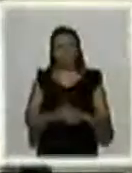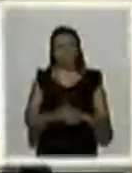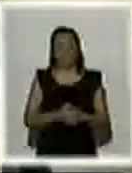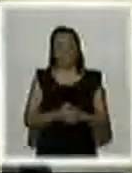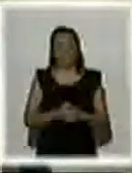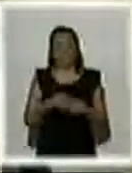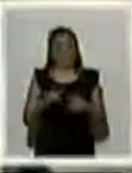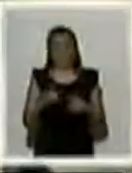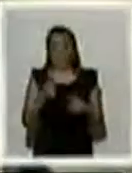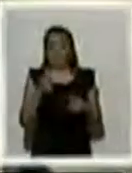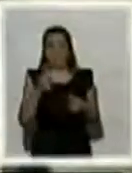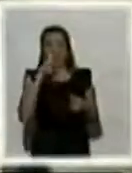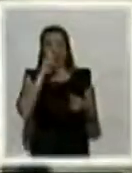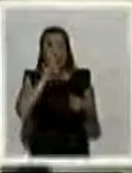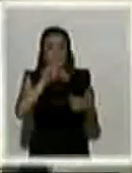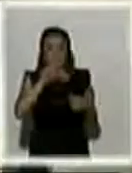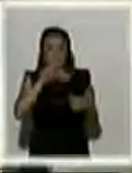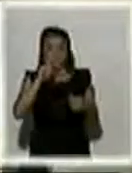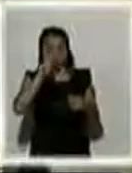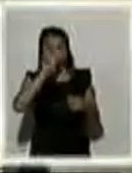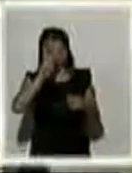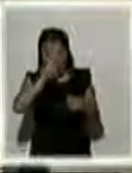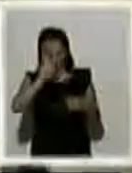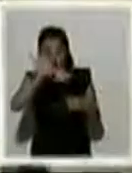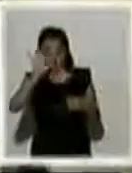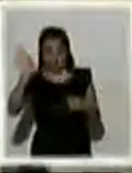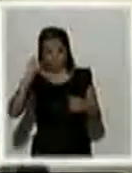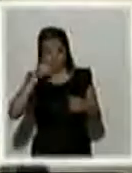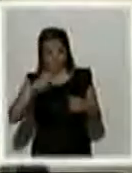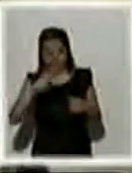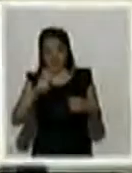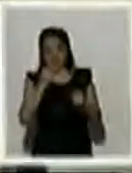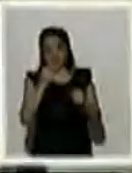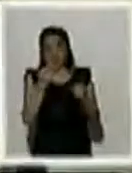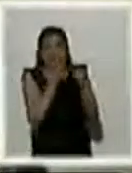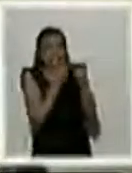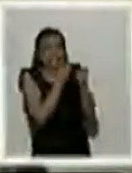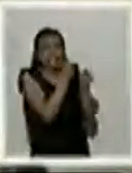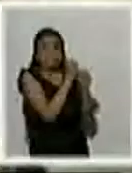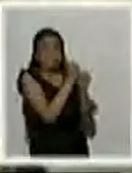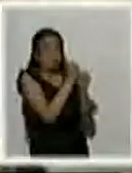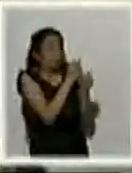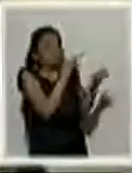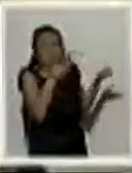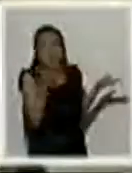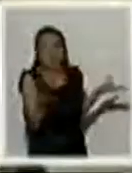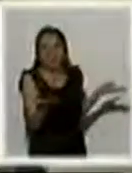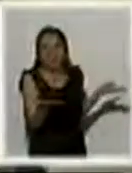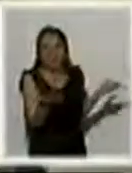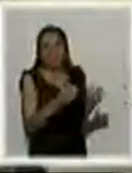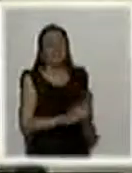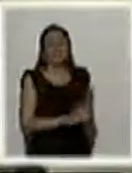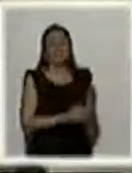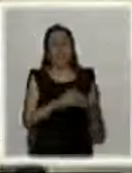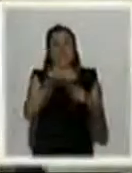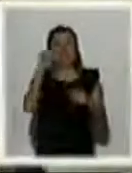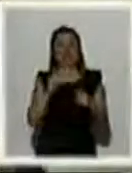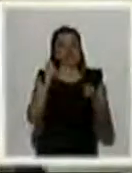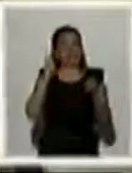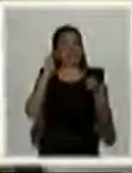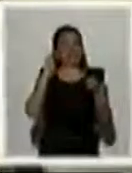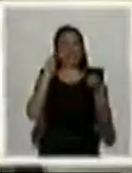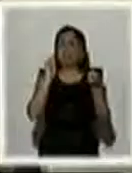esos 250.000 puestos de trabajo. La Argentina tiene que cambiar su matriz de producción, incentivar las inversiones